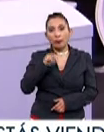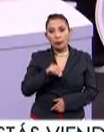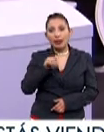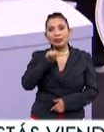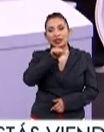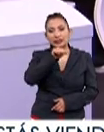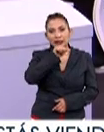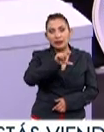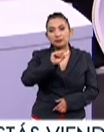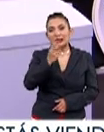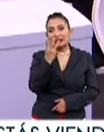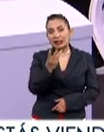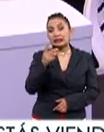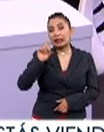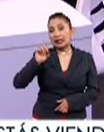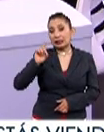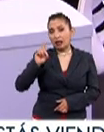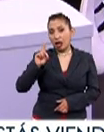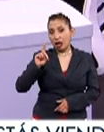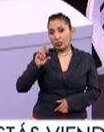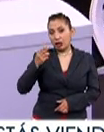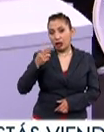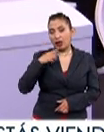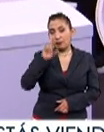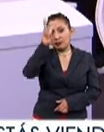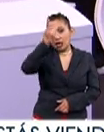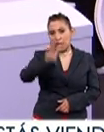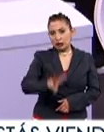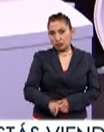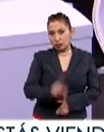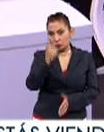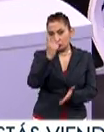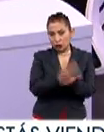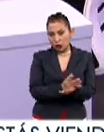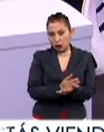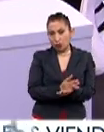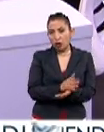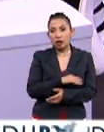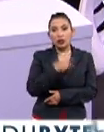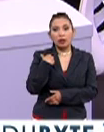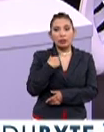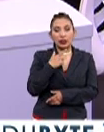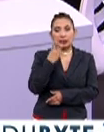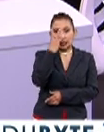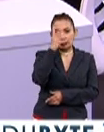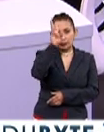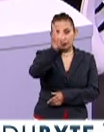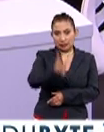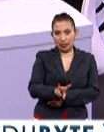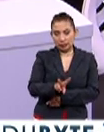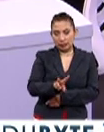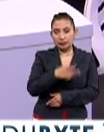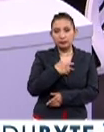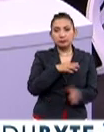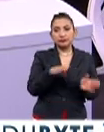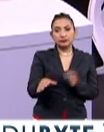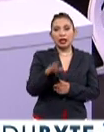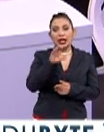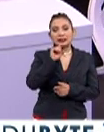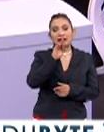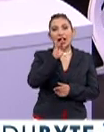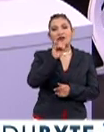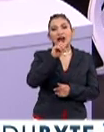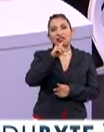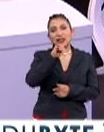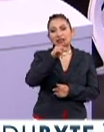el 16, 23 y 30, días viernes. Sí, Legom está los viernes, 3 viernes. Ahora. La